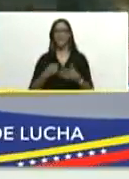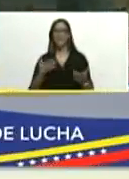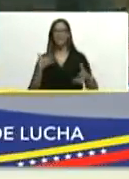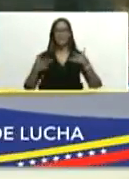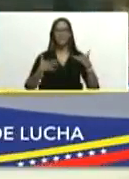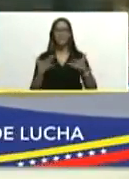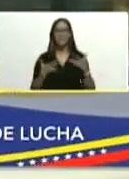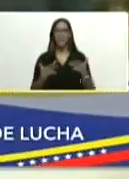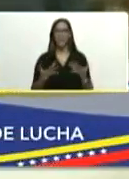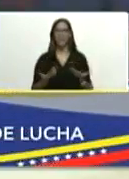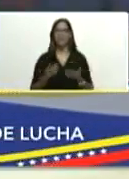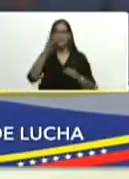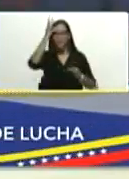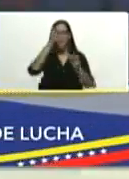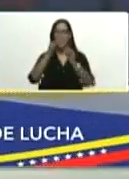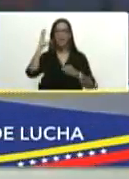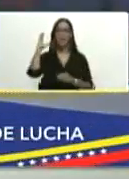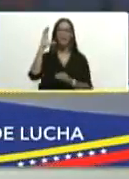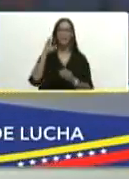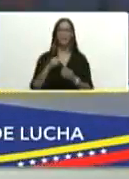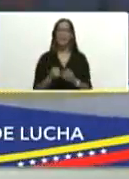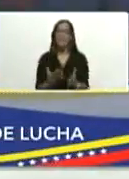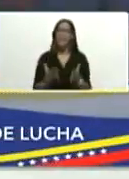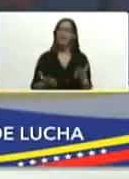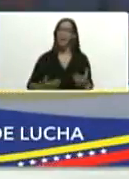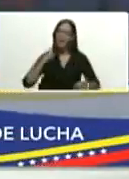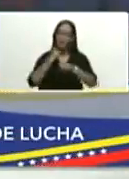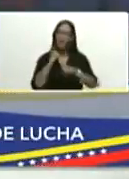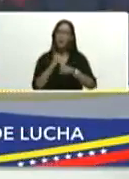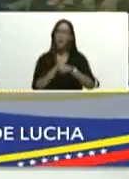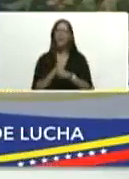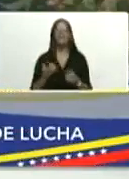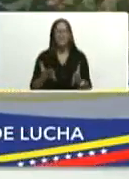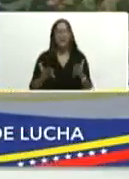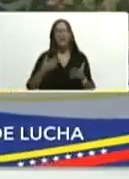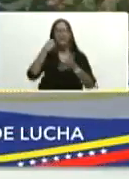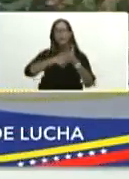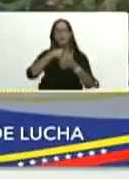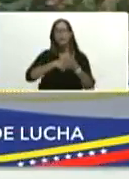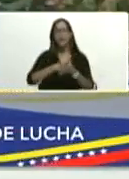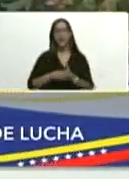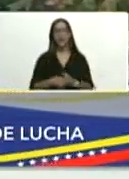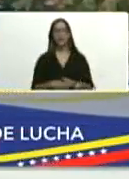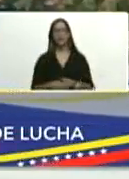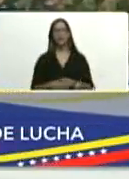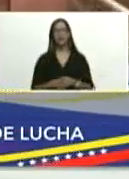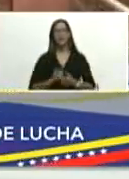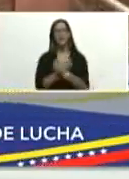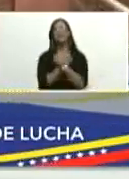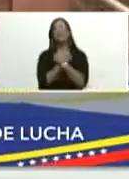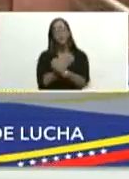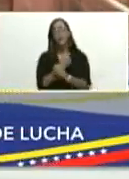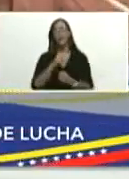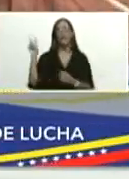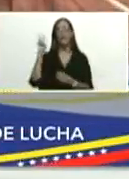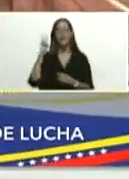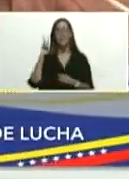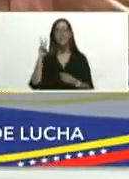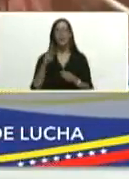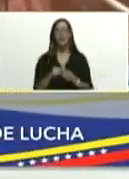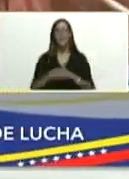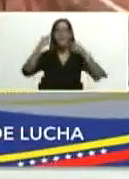esa fe en la patria esas ganas de trabajar esas ganas de luchar ese amor por Venezuela